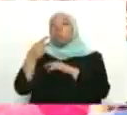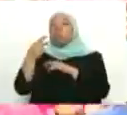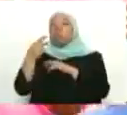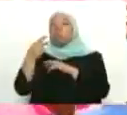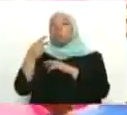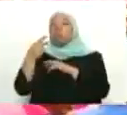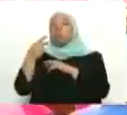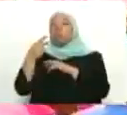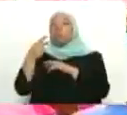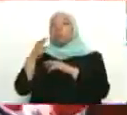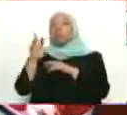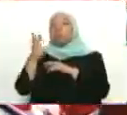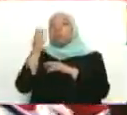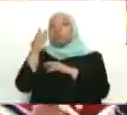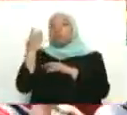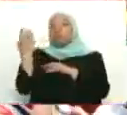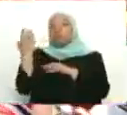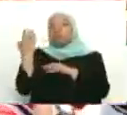Gallegos.